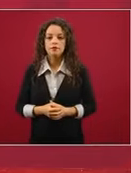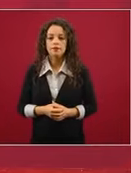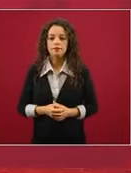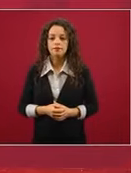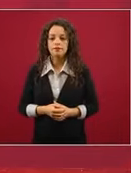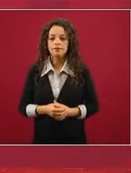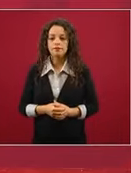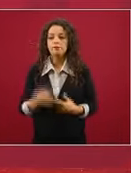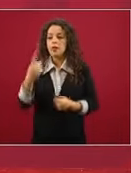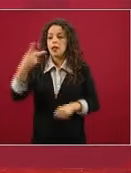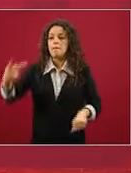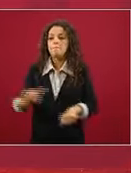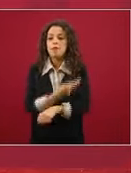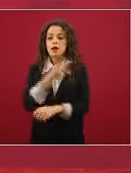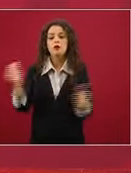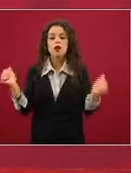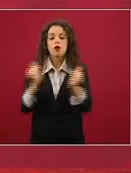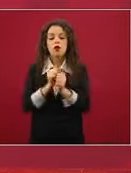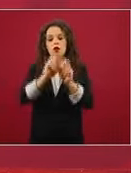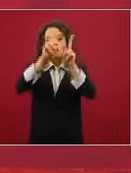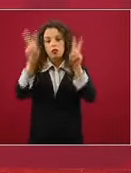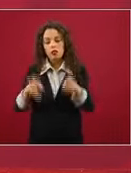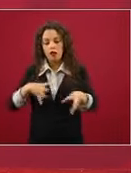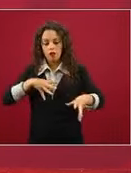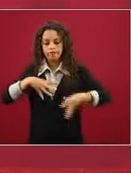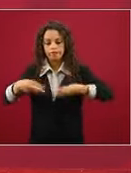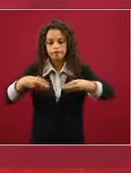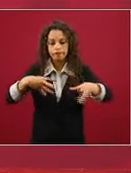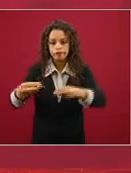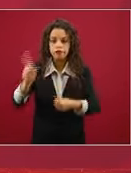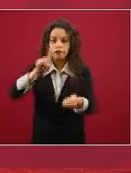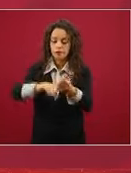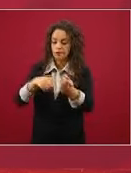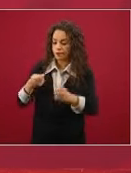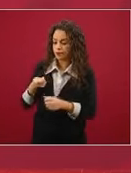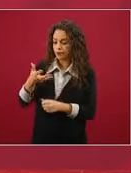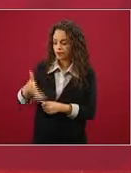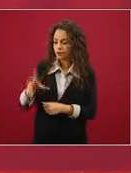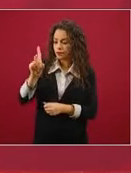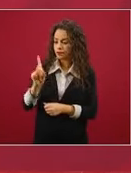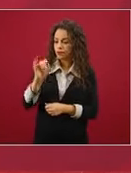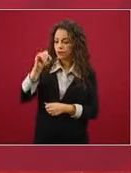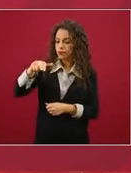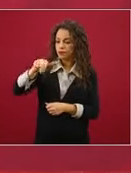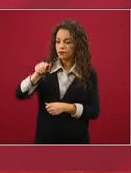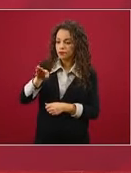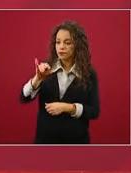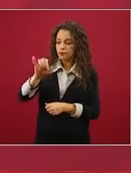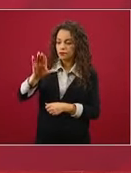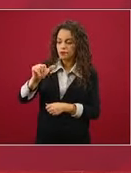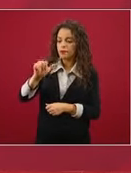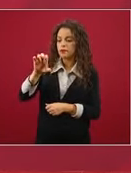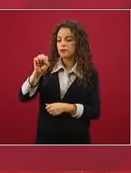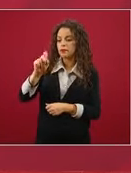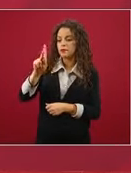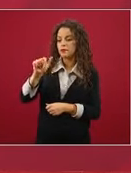acontecer epidémico, lo que técnicamente llamamos la dinámica espacio-temporal de la propagación o de la transmisión.